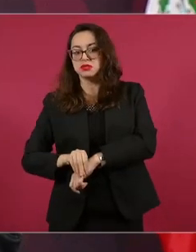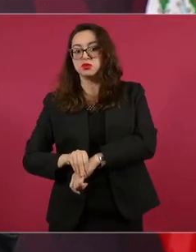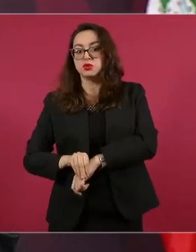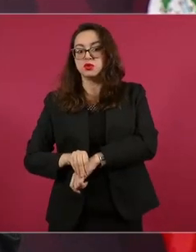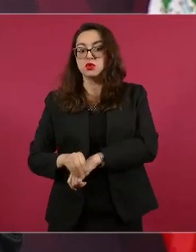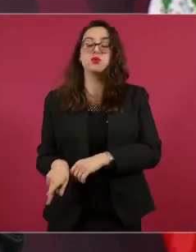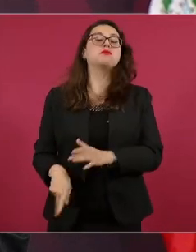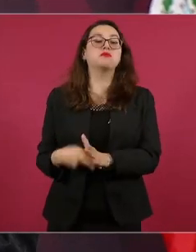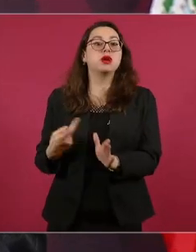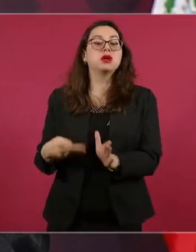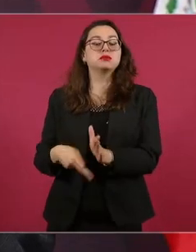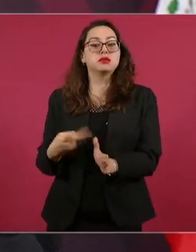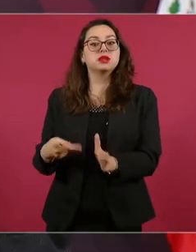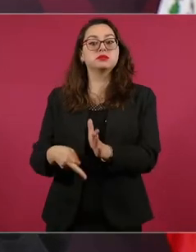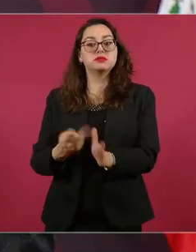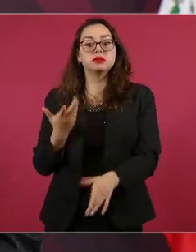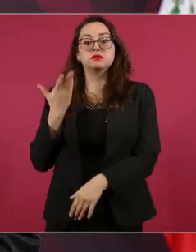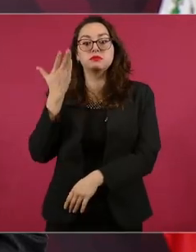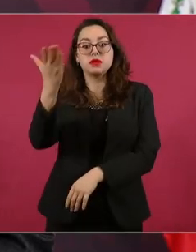ha contratado